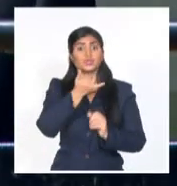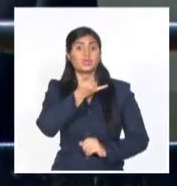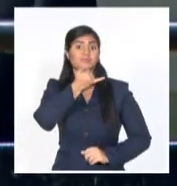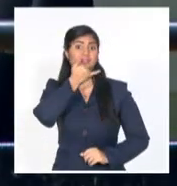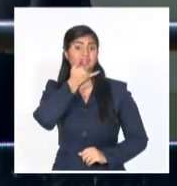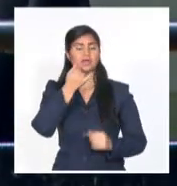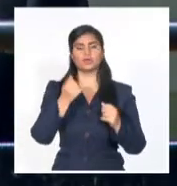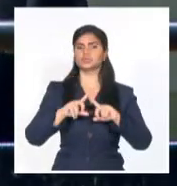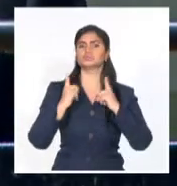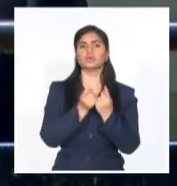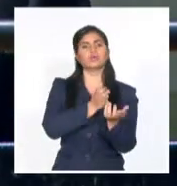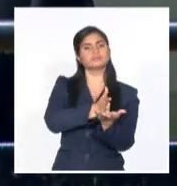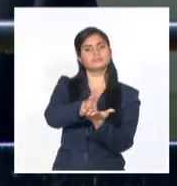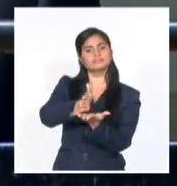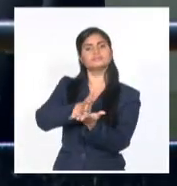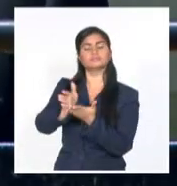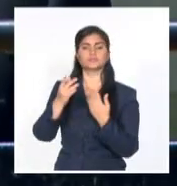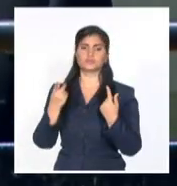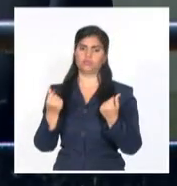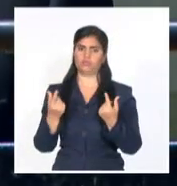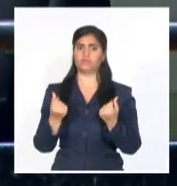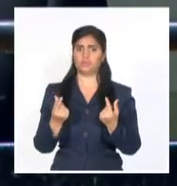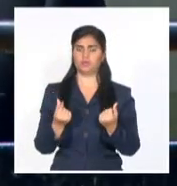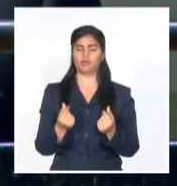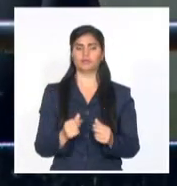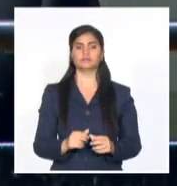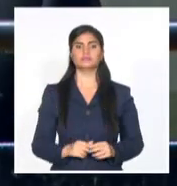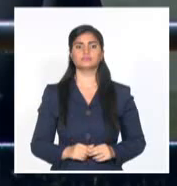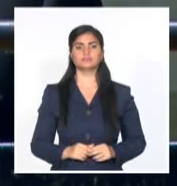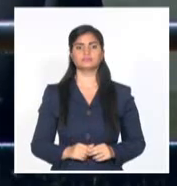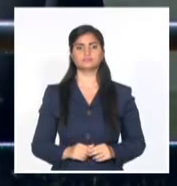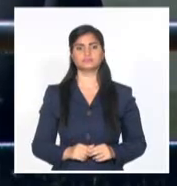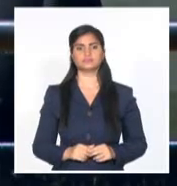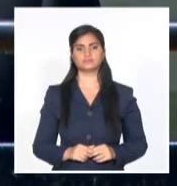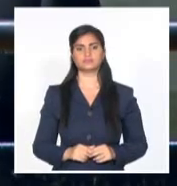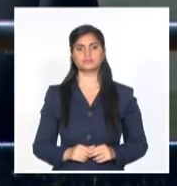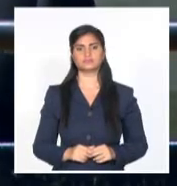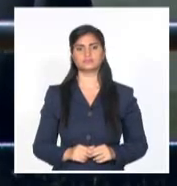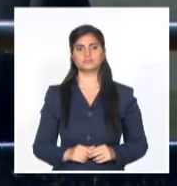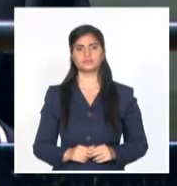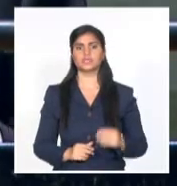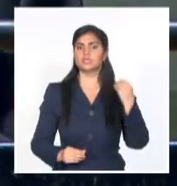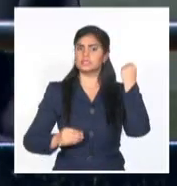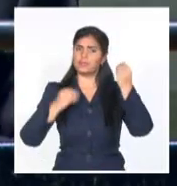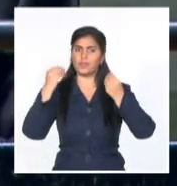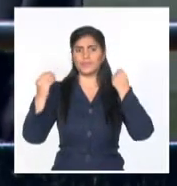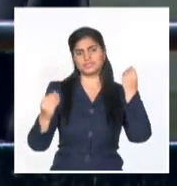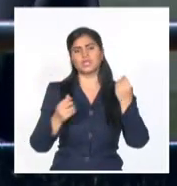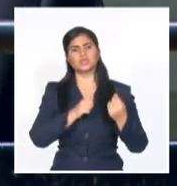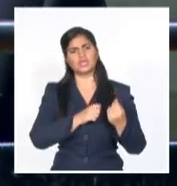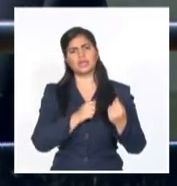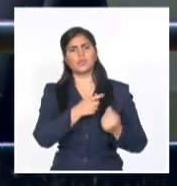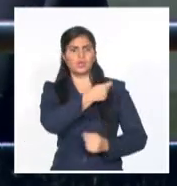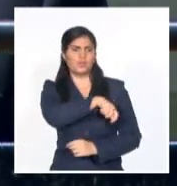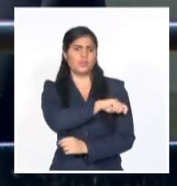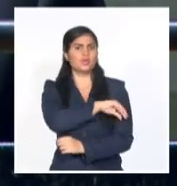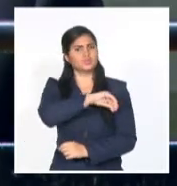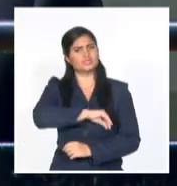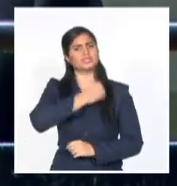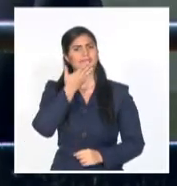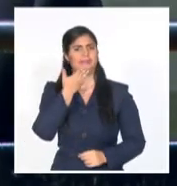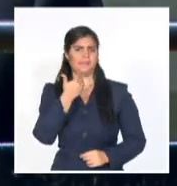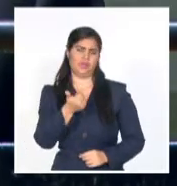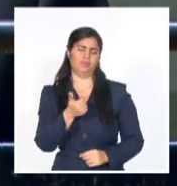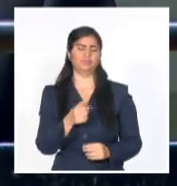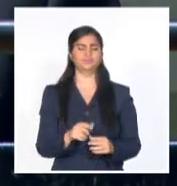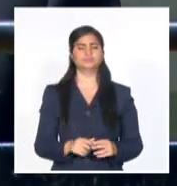economía y se busca deliberadamente infligir el mayor daño posible a las familias